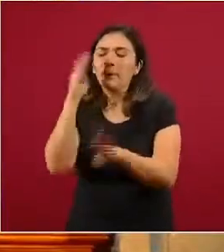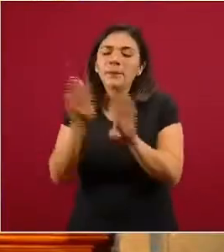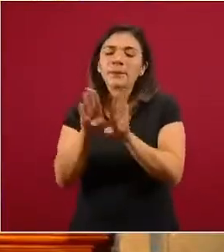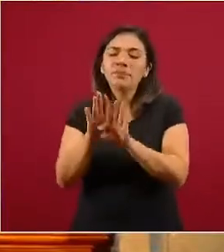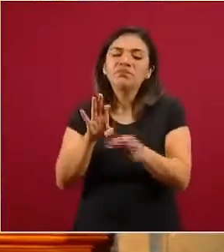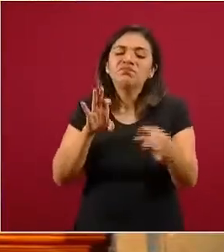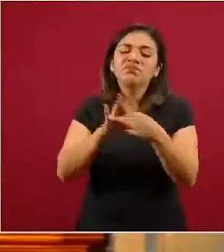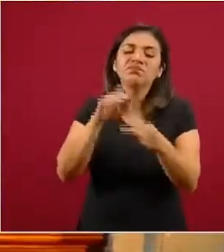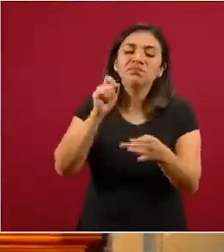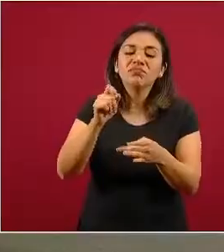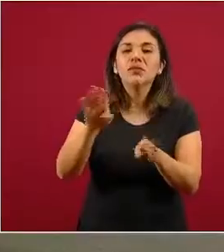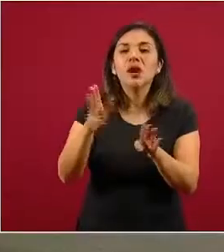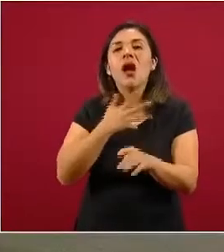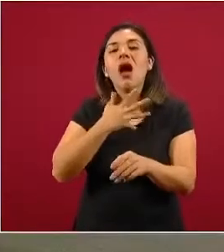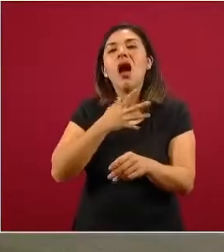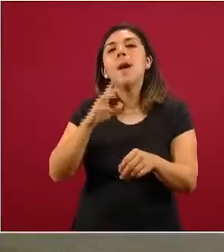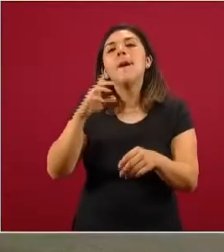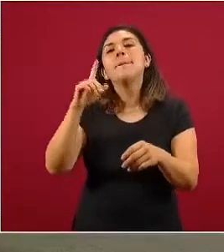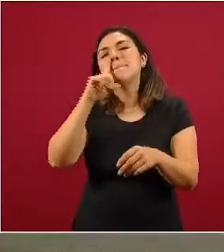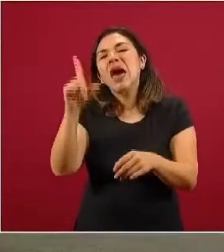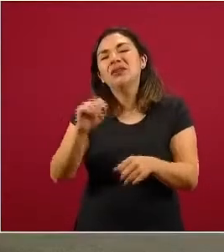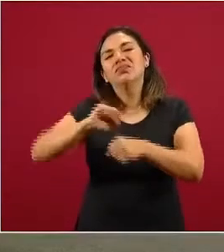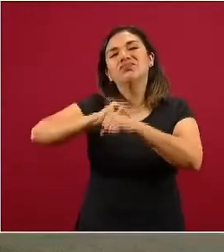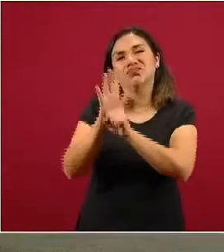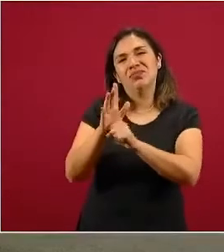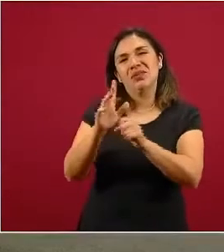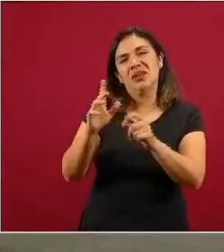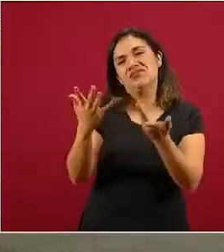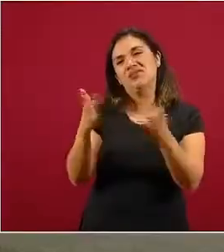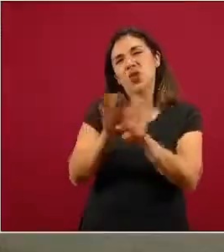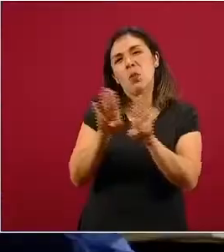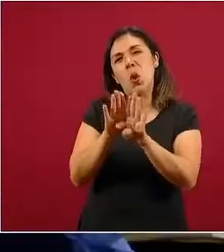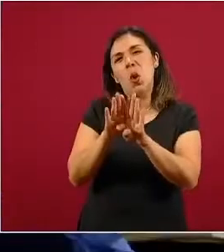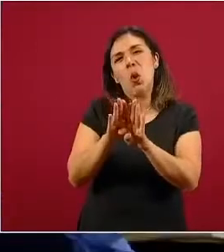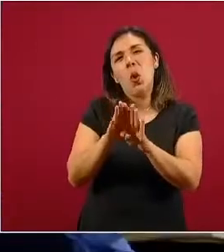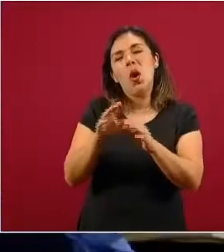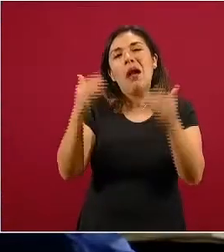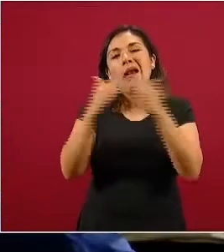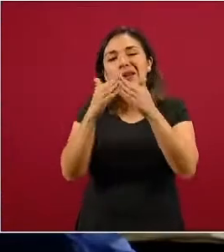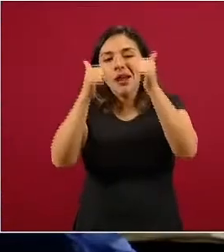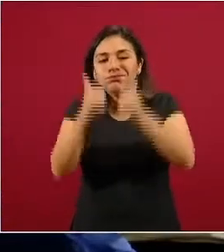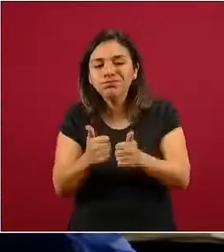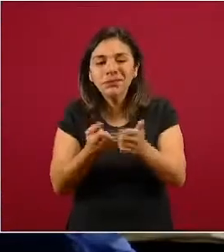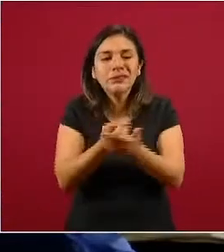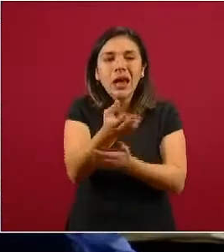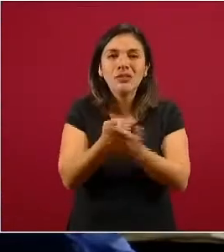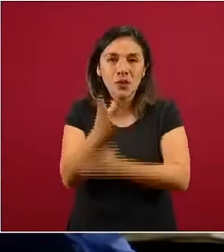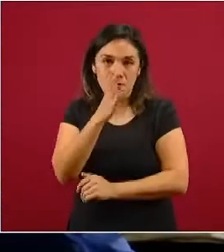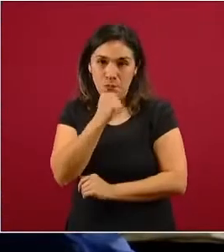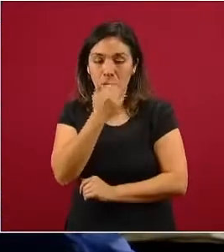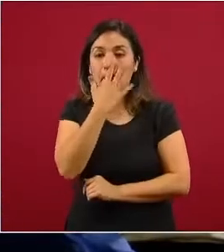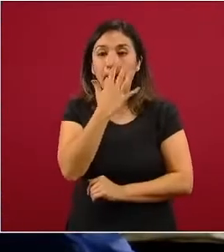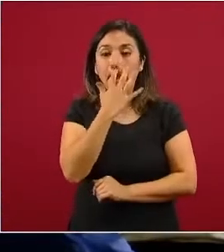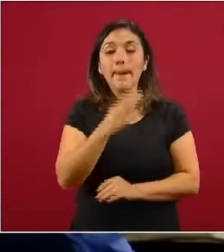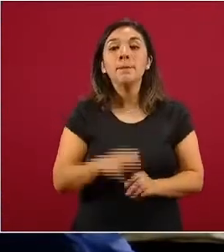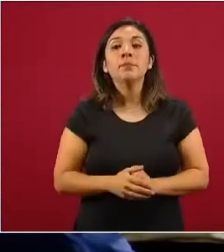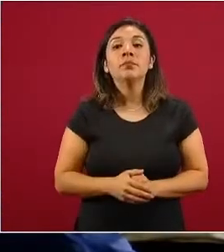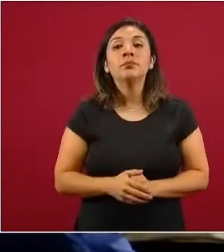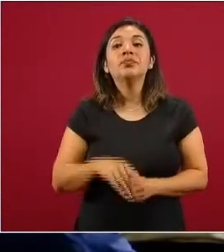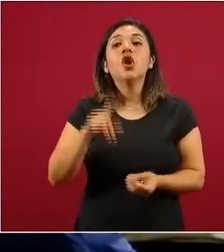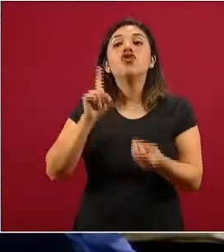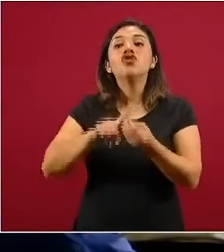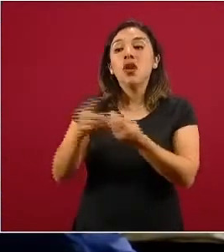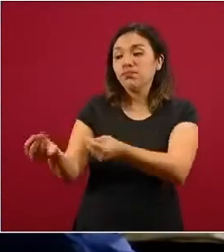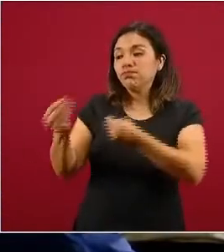son aquellas que son explicadas directamente por la infección del virus SARS-CoV-2. Obviamente, estas son una parte importante y